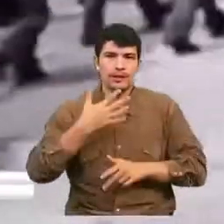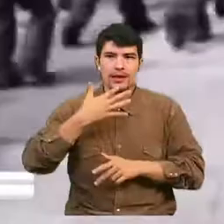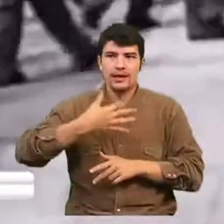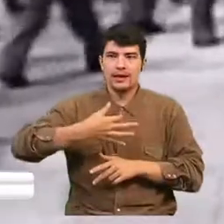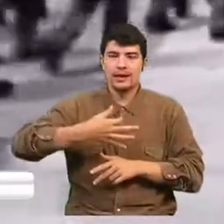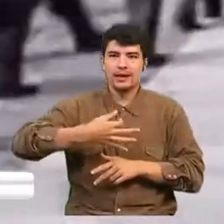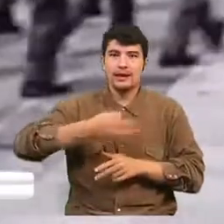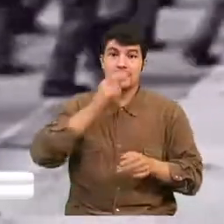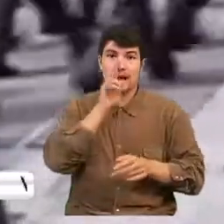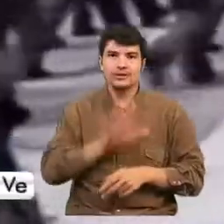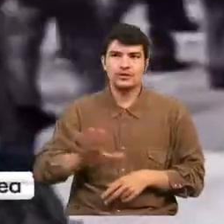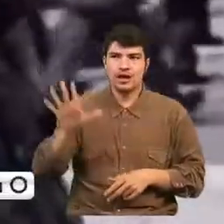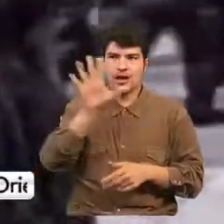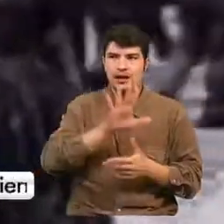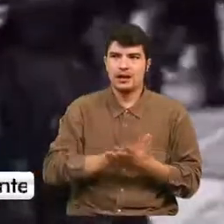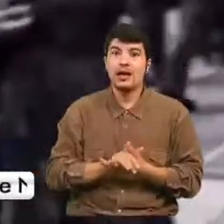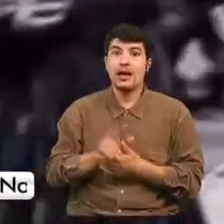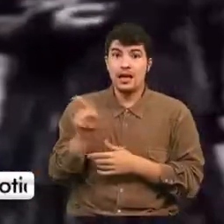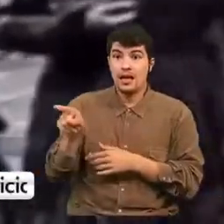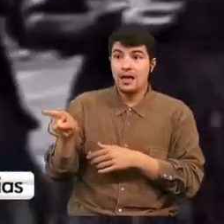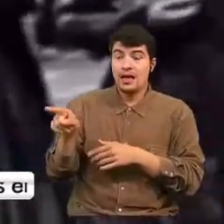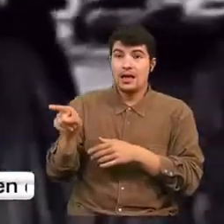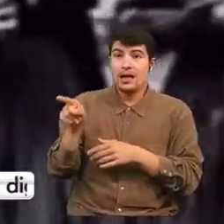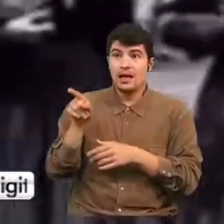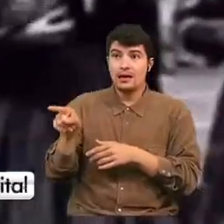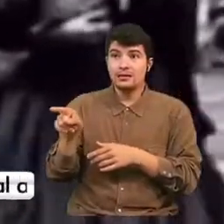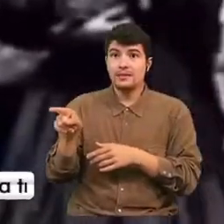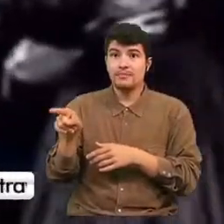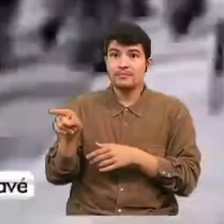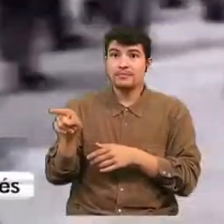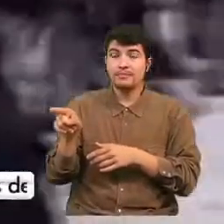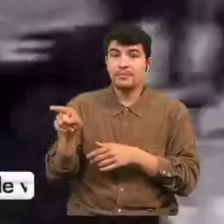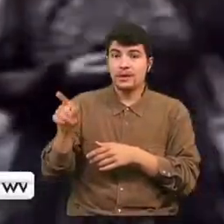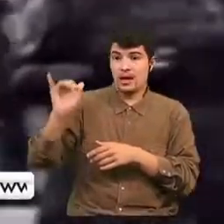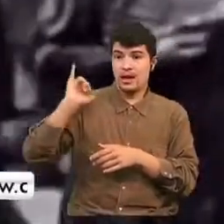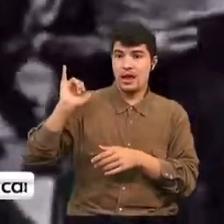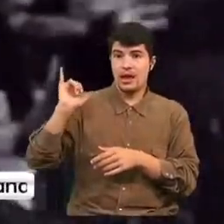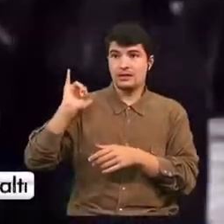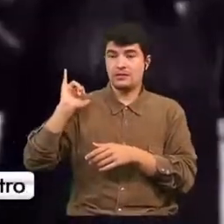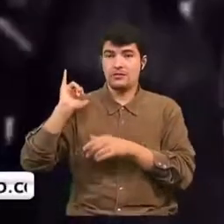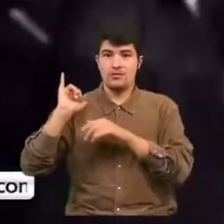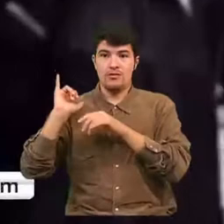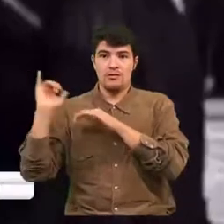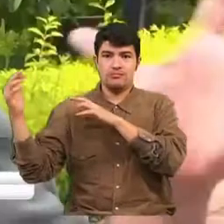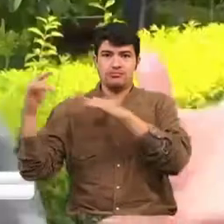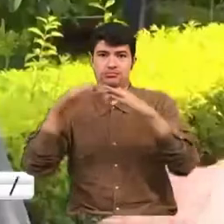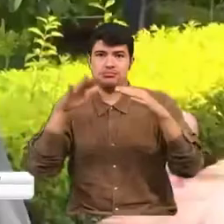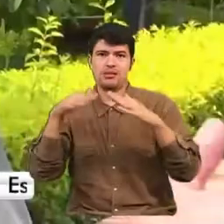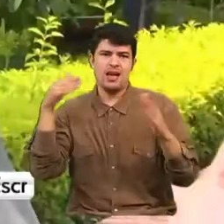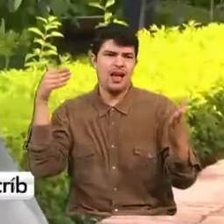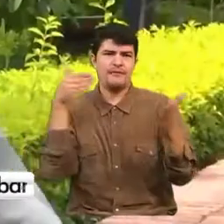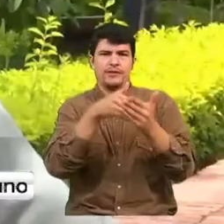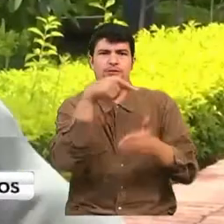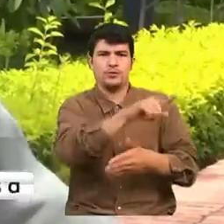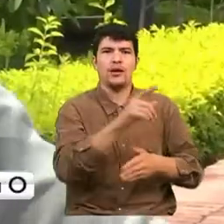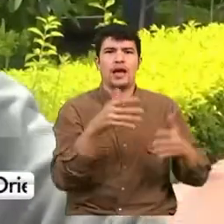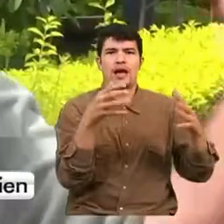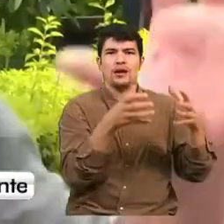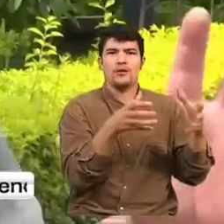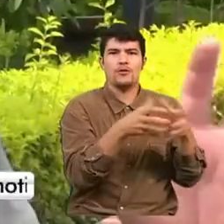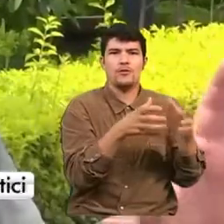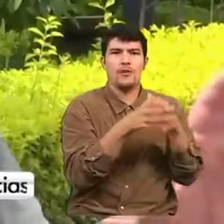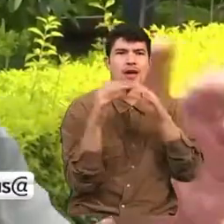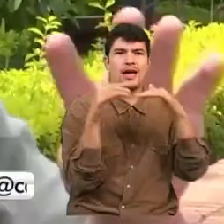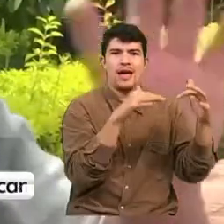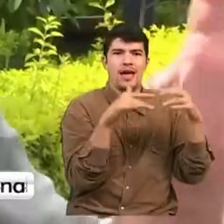Beltrán, lograron atemorizar al ejército español apostado en estas tierras. Los comuneros se organizaron